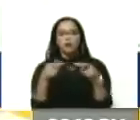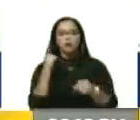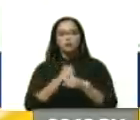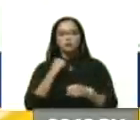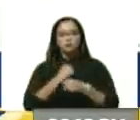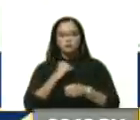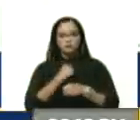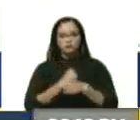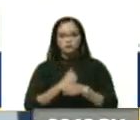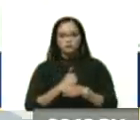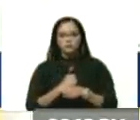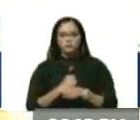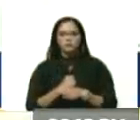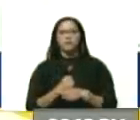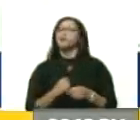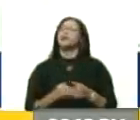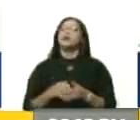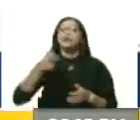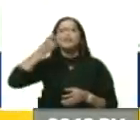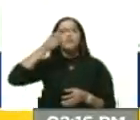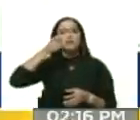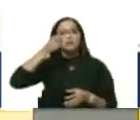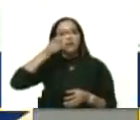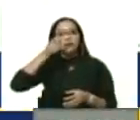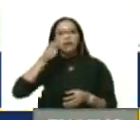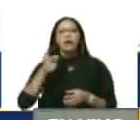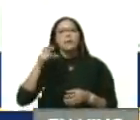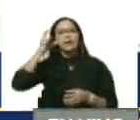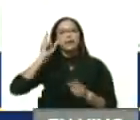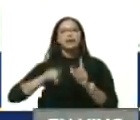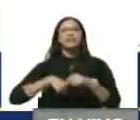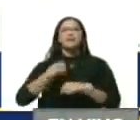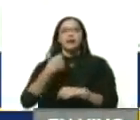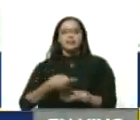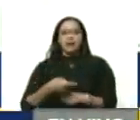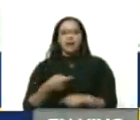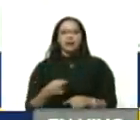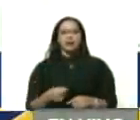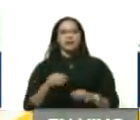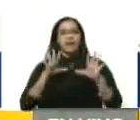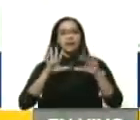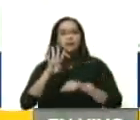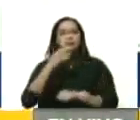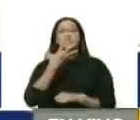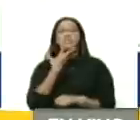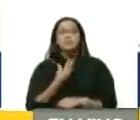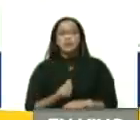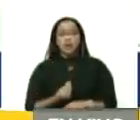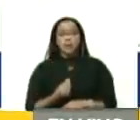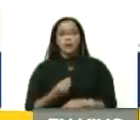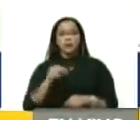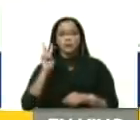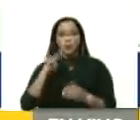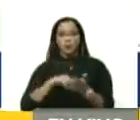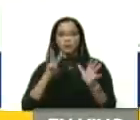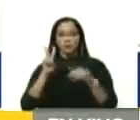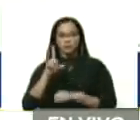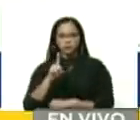trabajo con el fiscal Karim Khan para el día de mañana, 14 de diciembre de